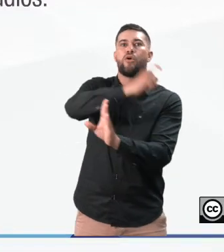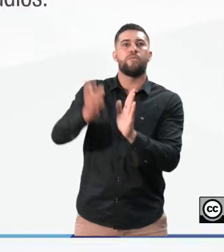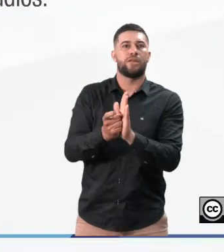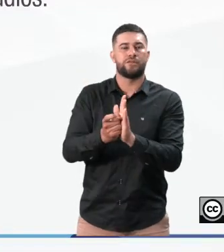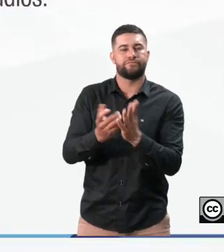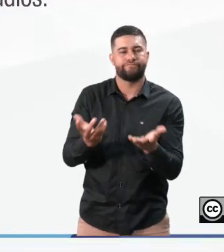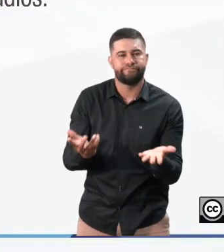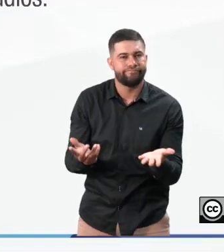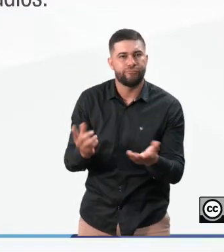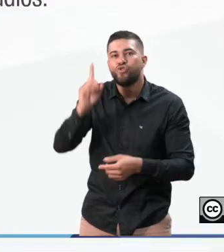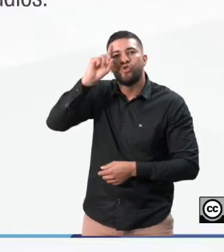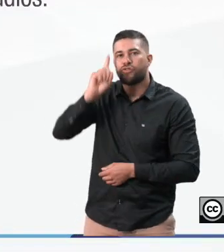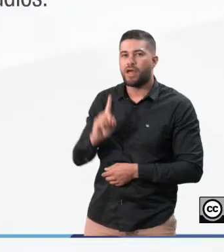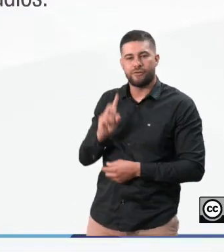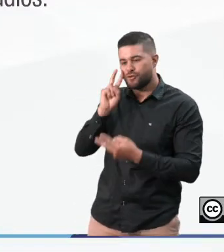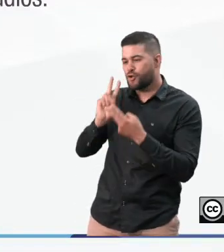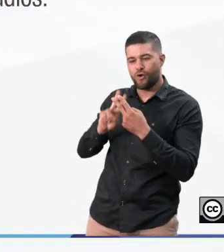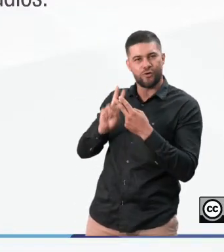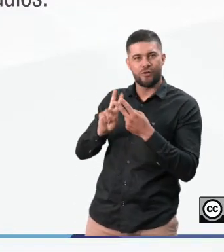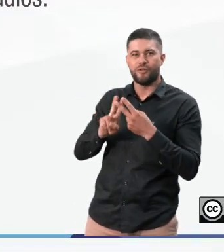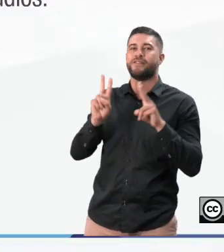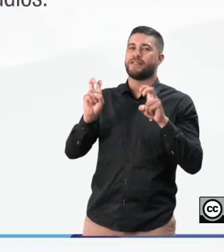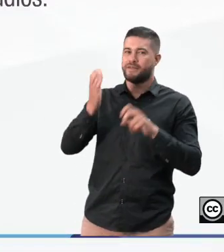la renovación de la matrícula,